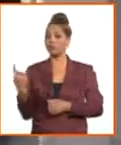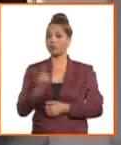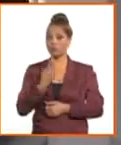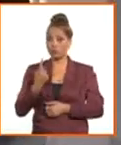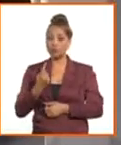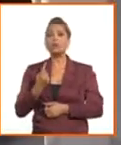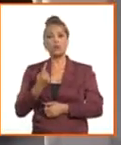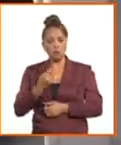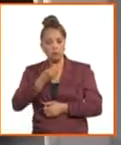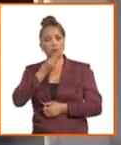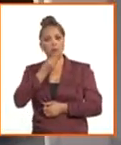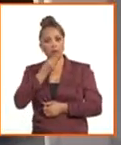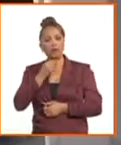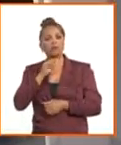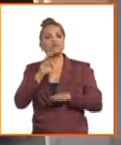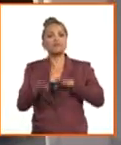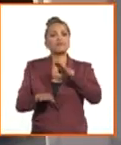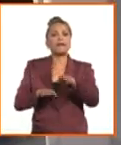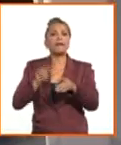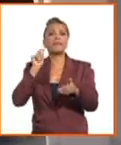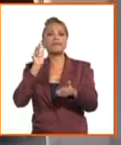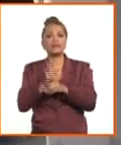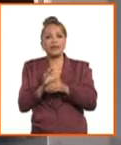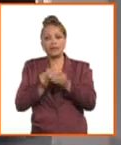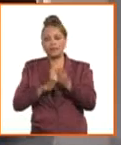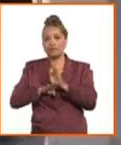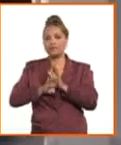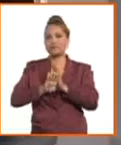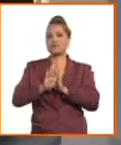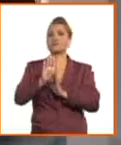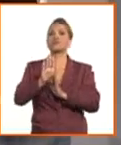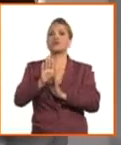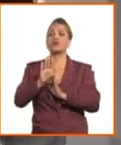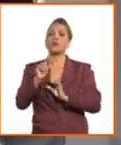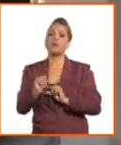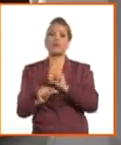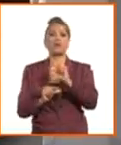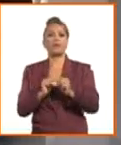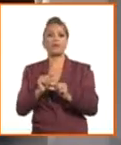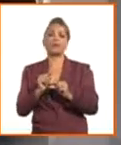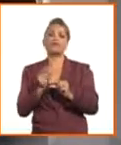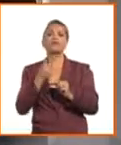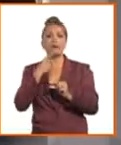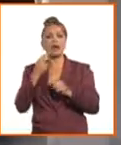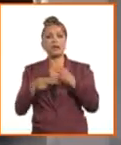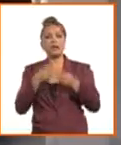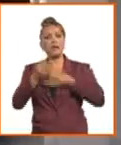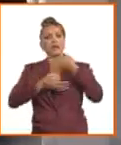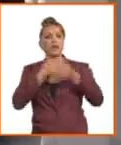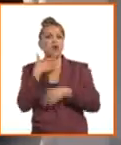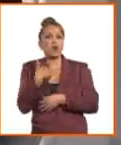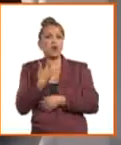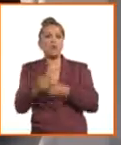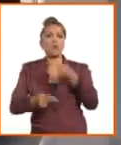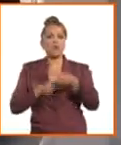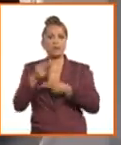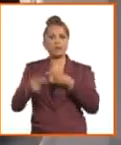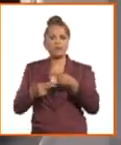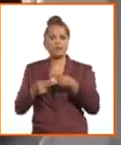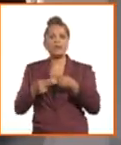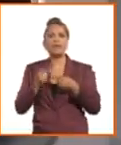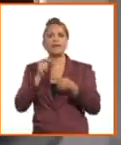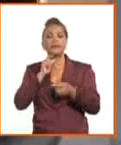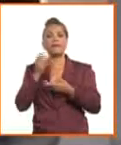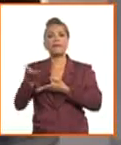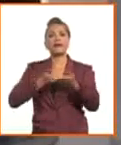paso en el sentido de ir gradualmente, vamos a explicar cómo lo haremos, en el restablecimiento del mercado cambiario en el